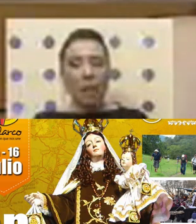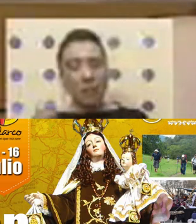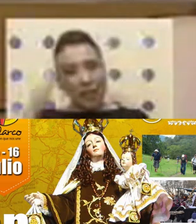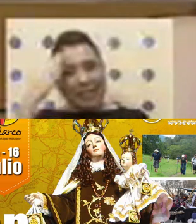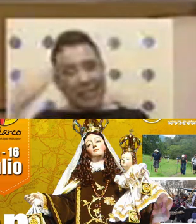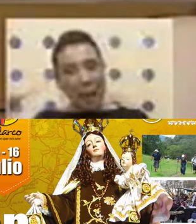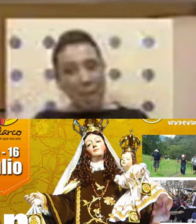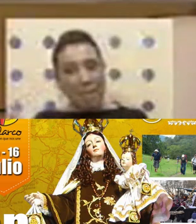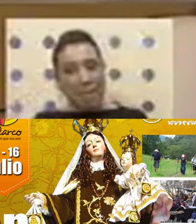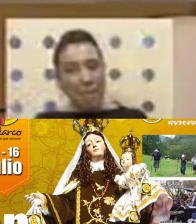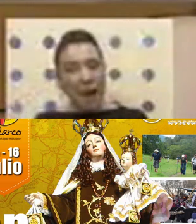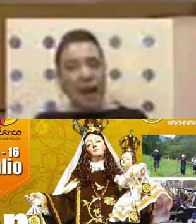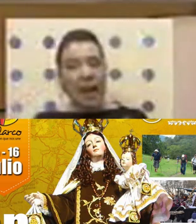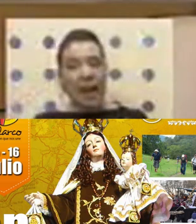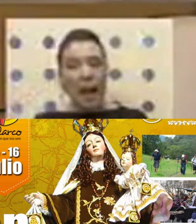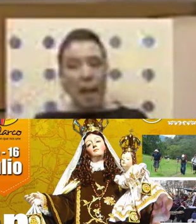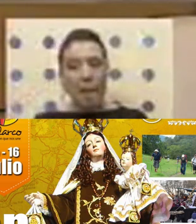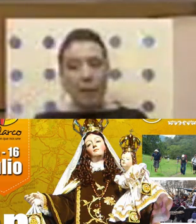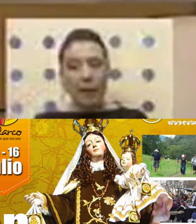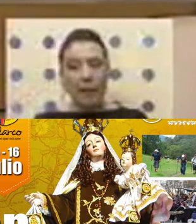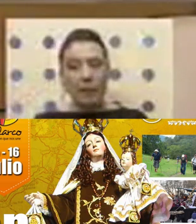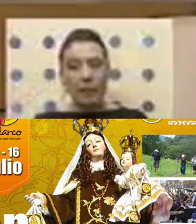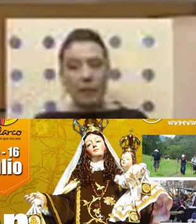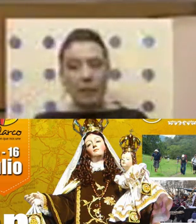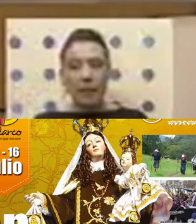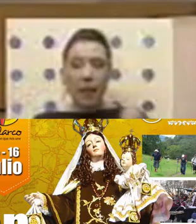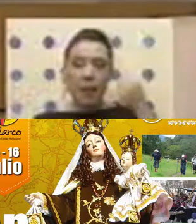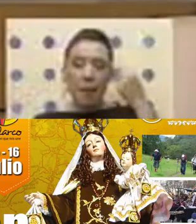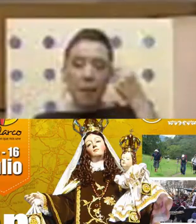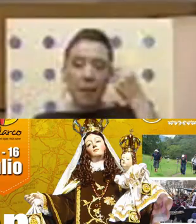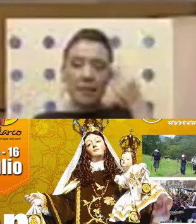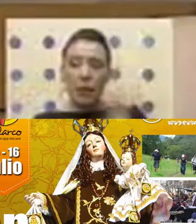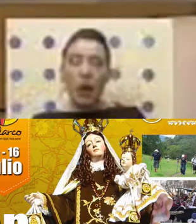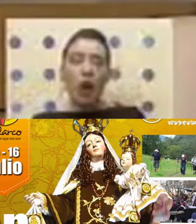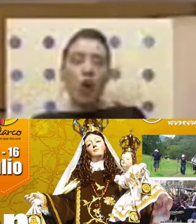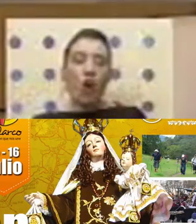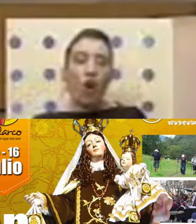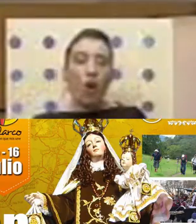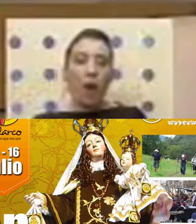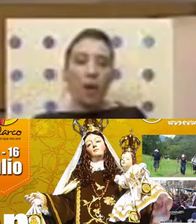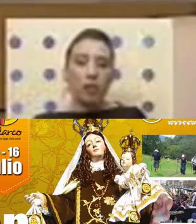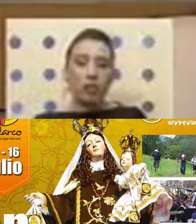mal. Un Chile capaz de